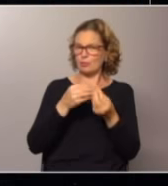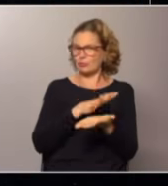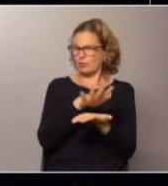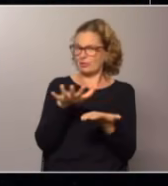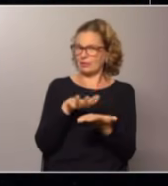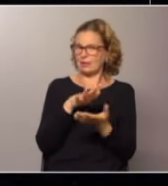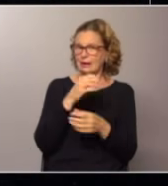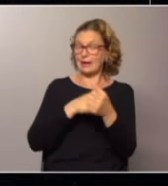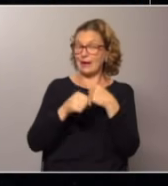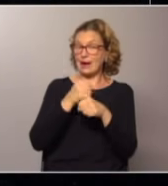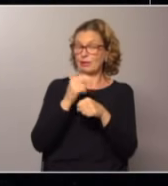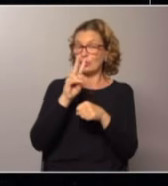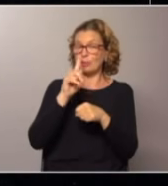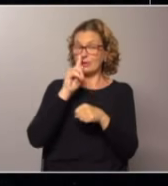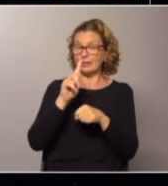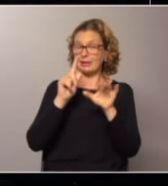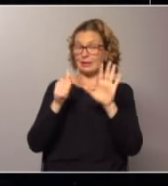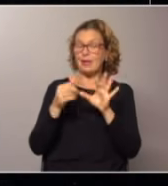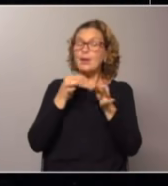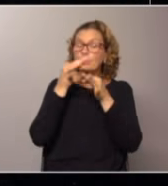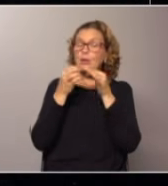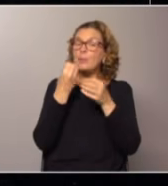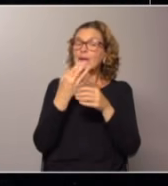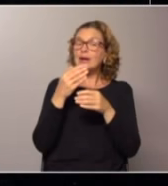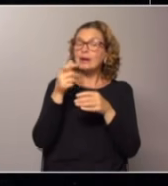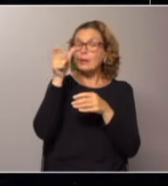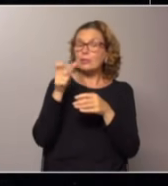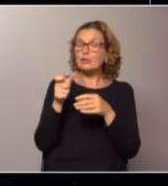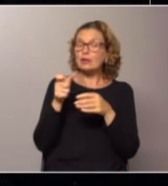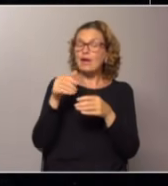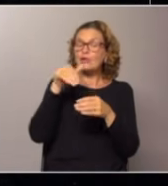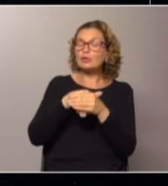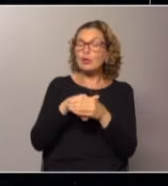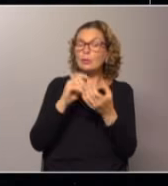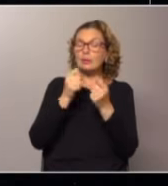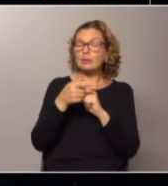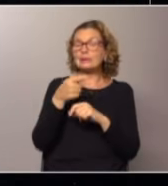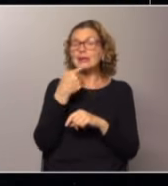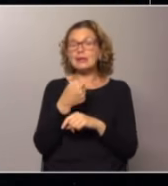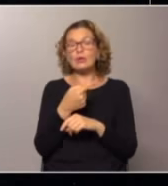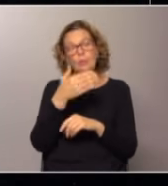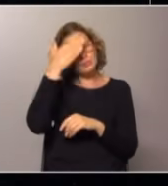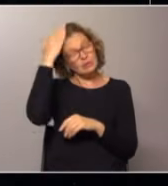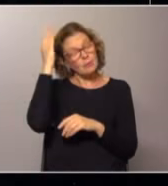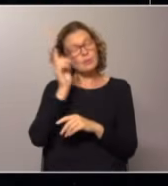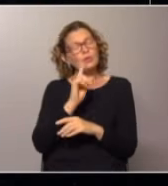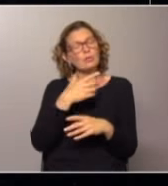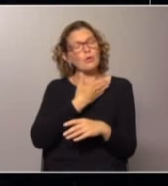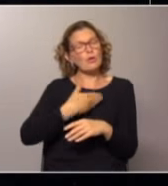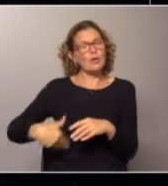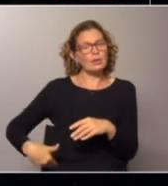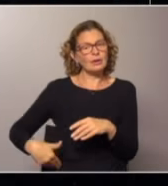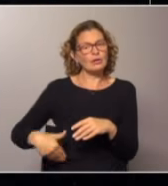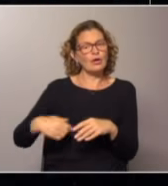escenario que en 2016 explicó por qué la gente terminó votando por el cambio o sea que a pesar de lo que dijo trump no tenemos un gobierno socialista